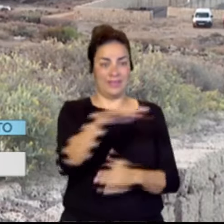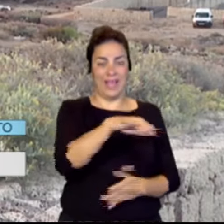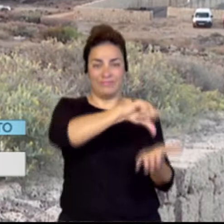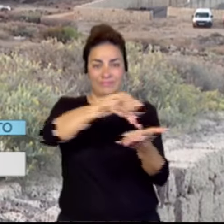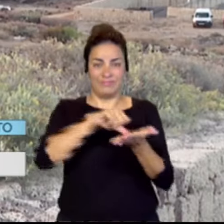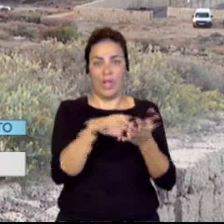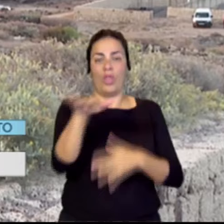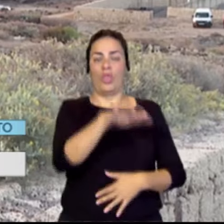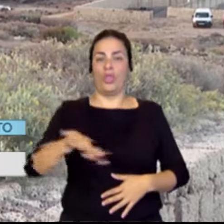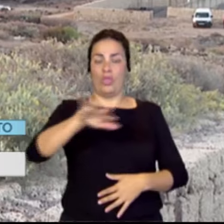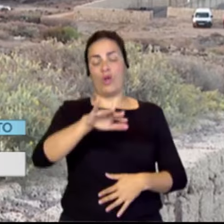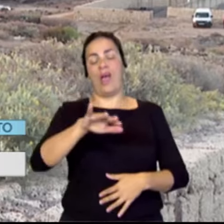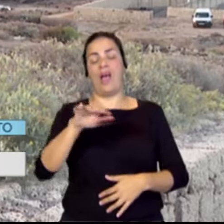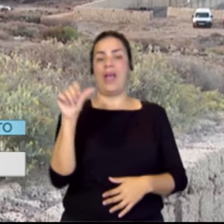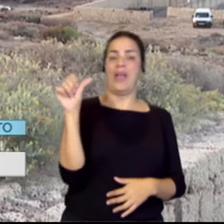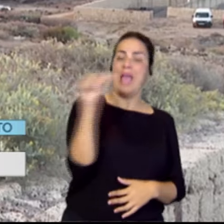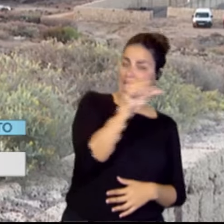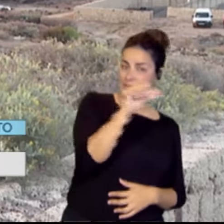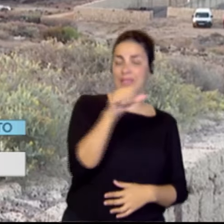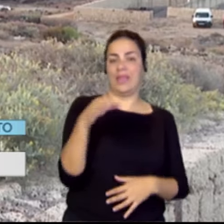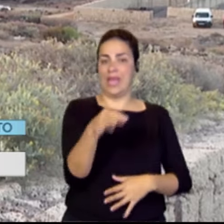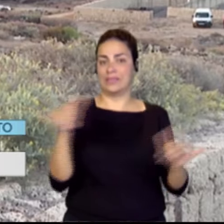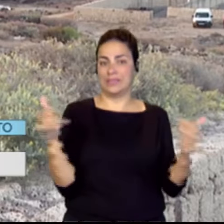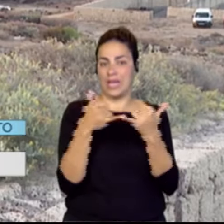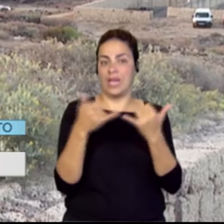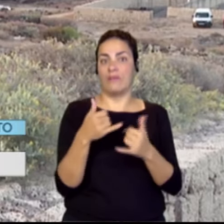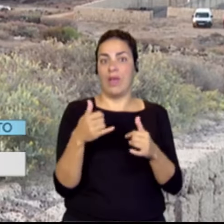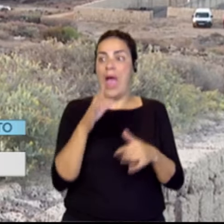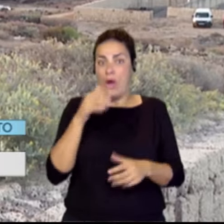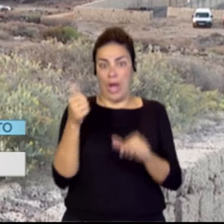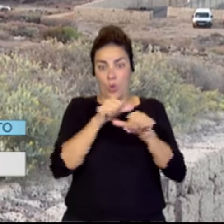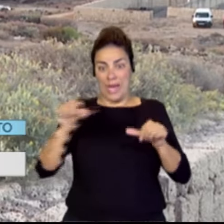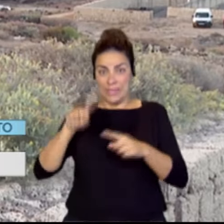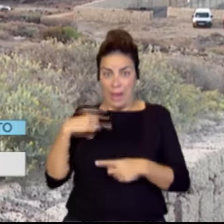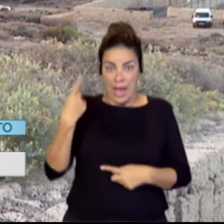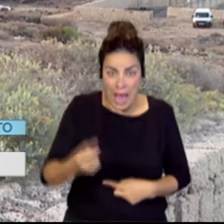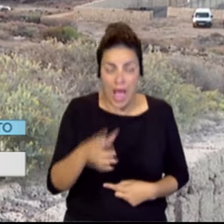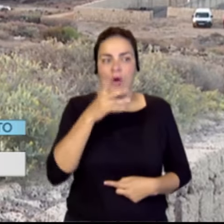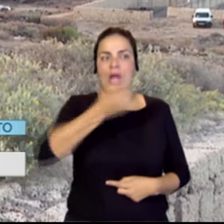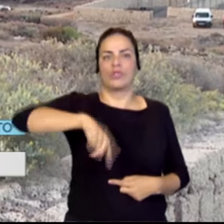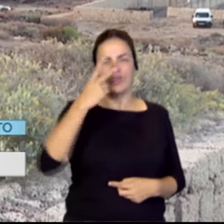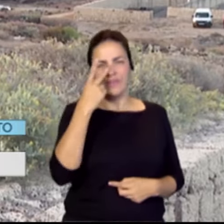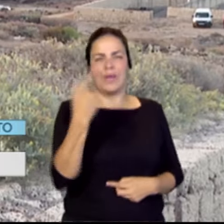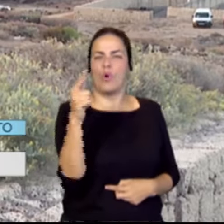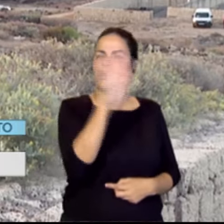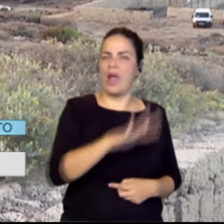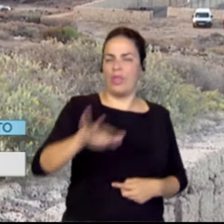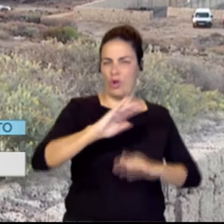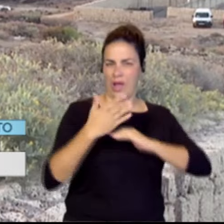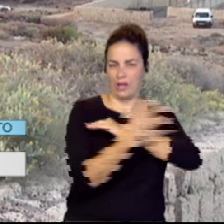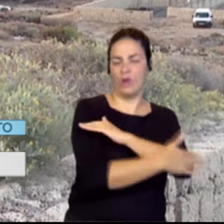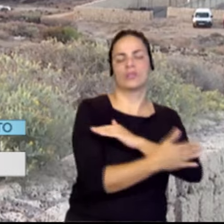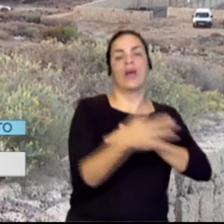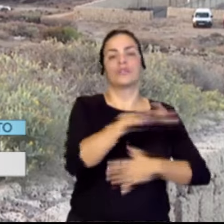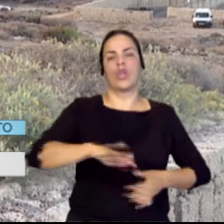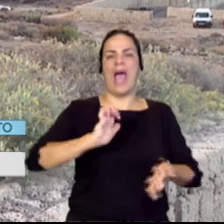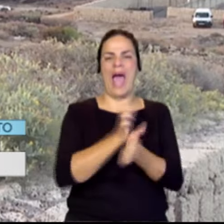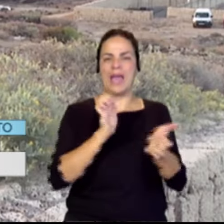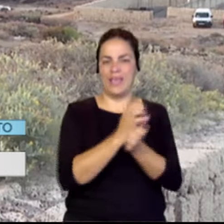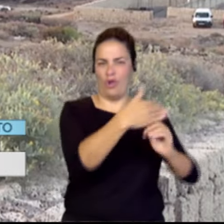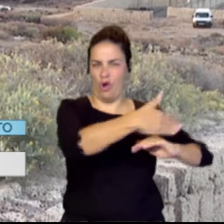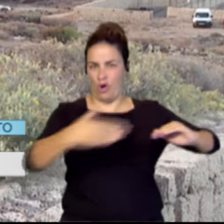este de la isla de tenerife nosotros después de una semana vamos a visitar una de esas zonas de la costa la de las maretas en arico y lo haremos de la